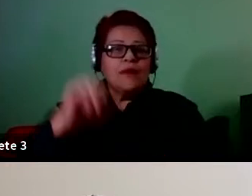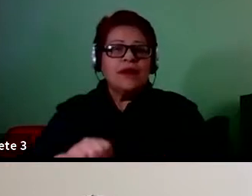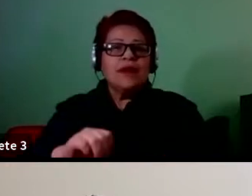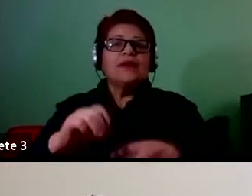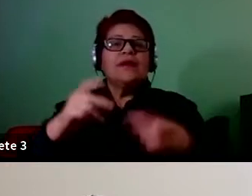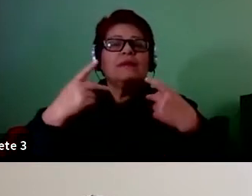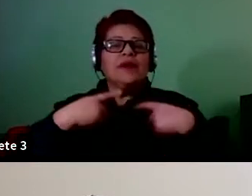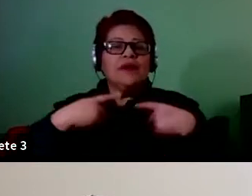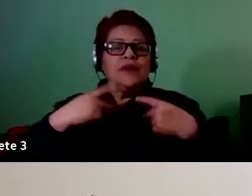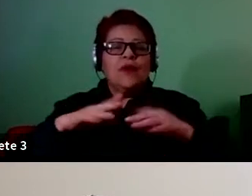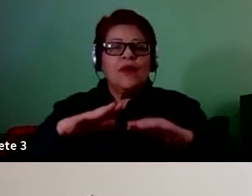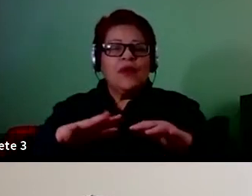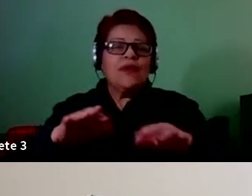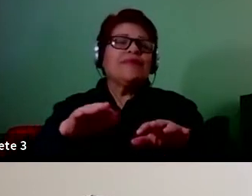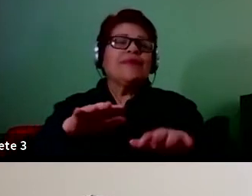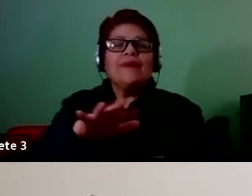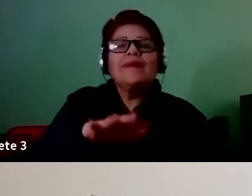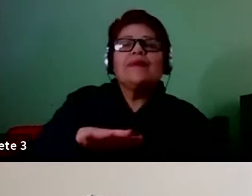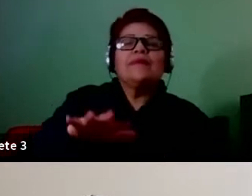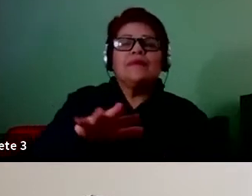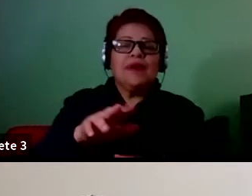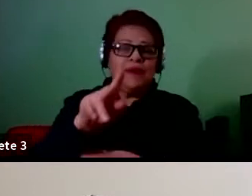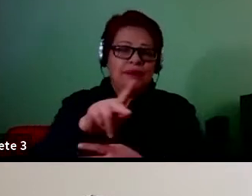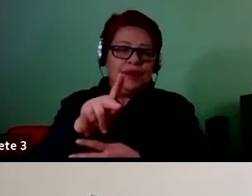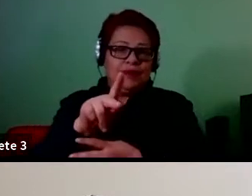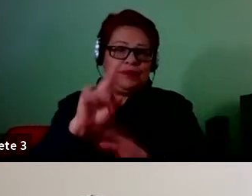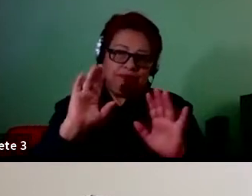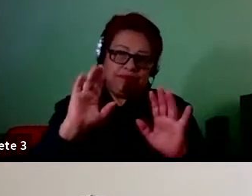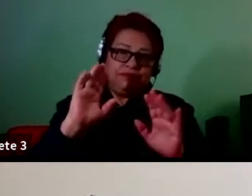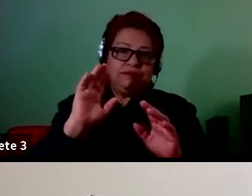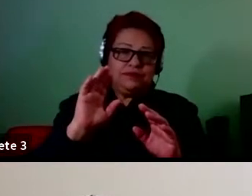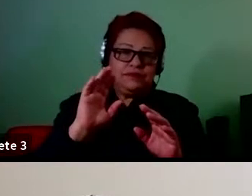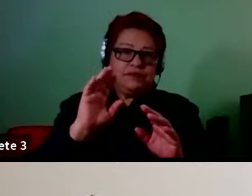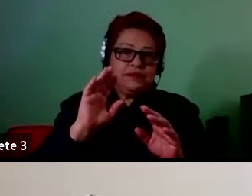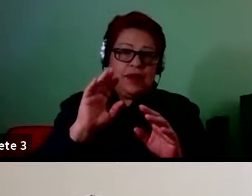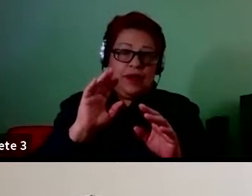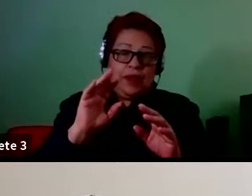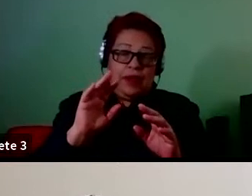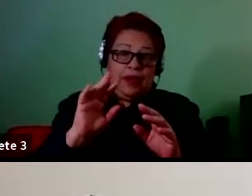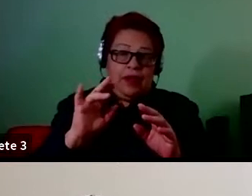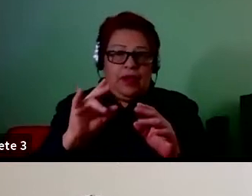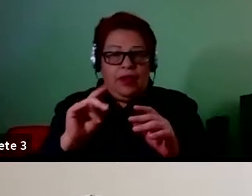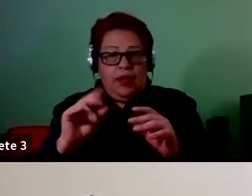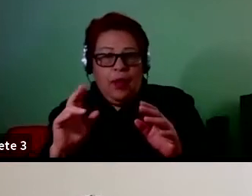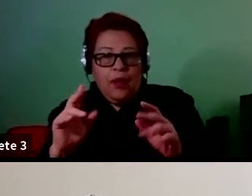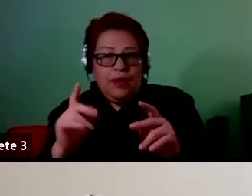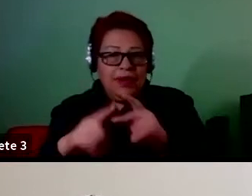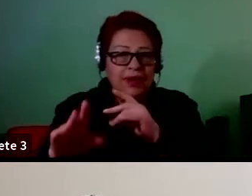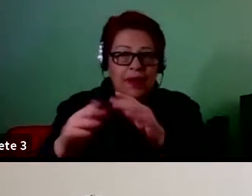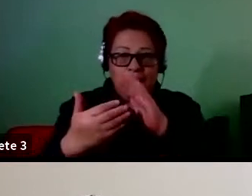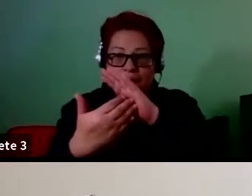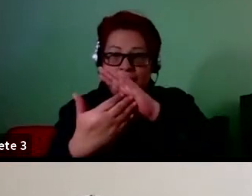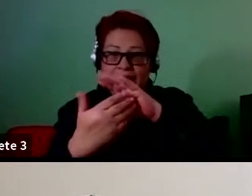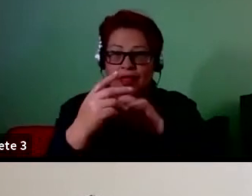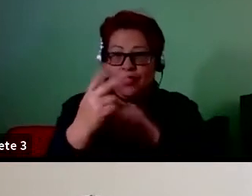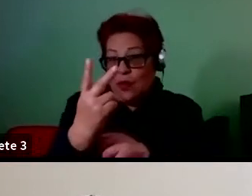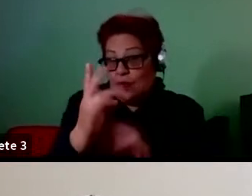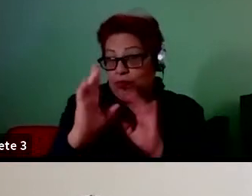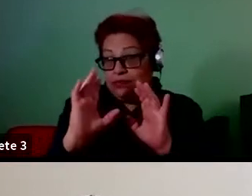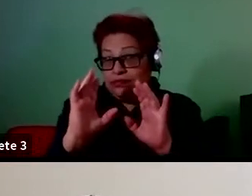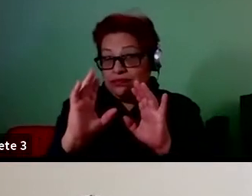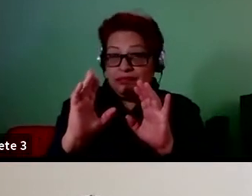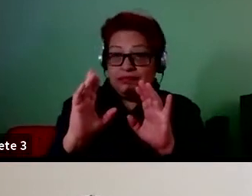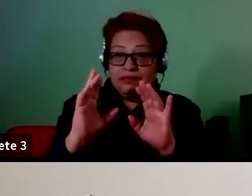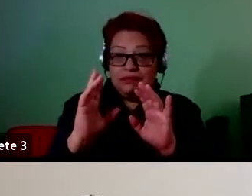las personas en el espacio público. Creo que si no iniciamos con, o en la mesa 2, si quiere, que